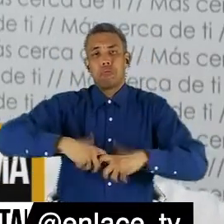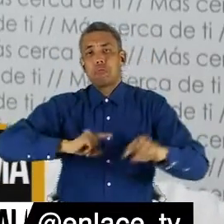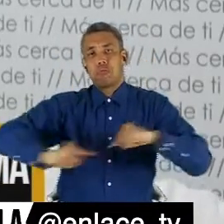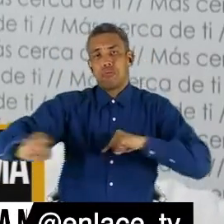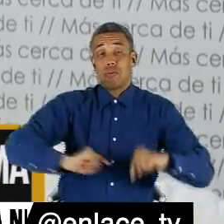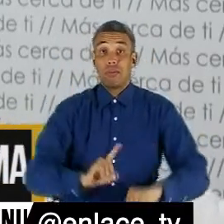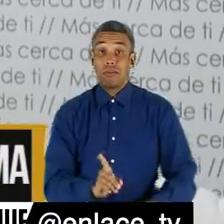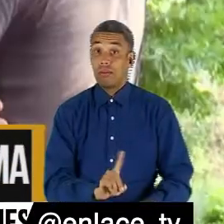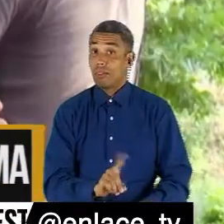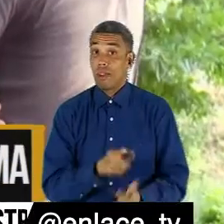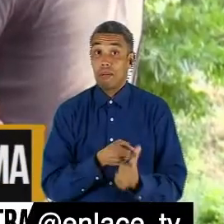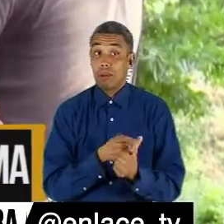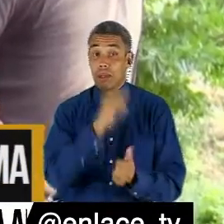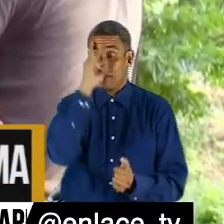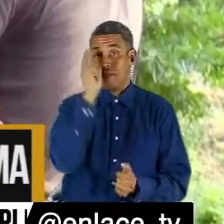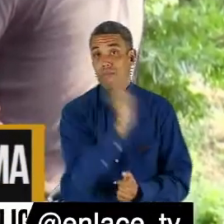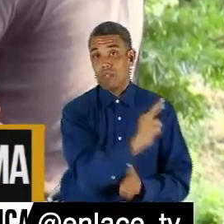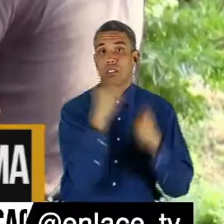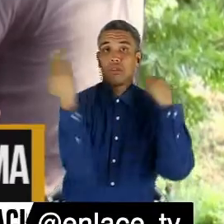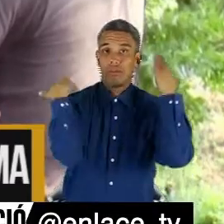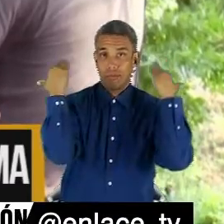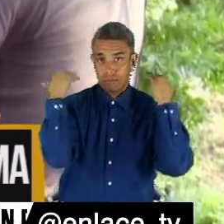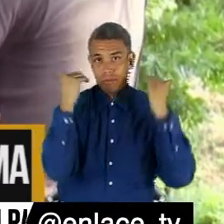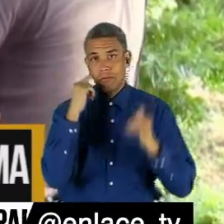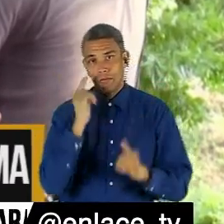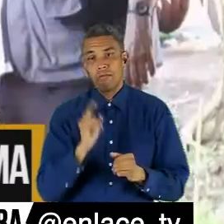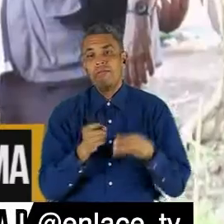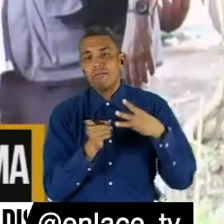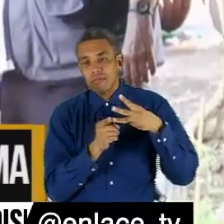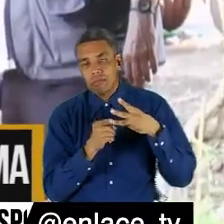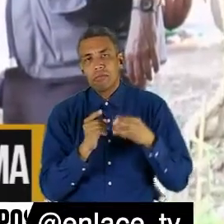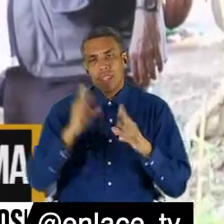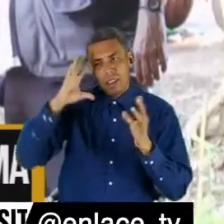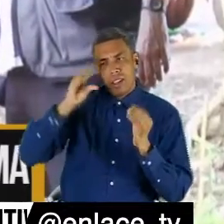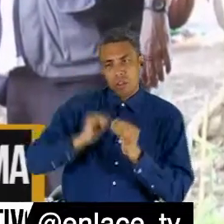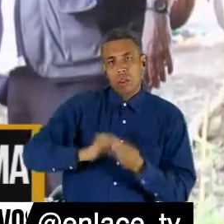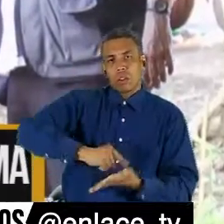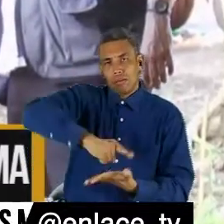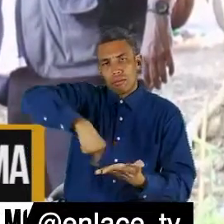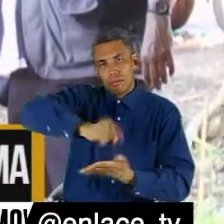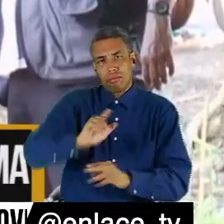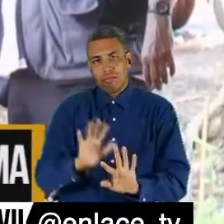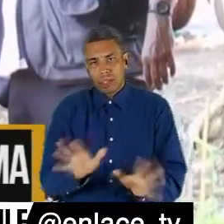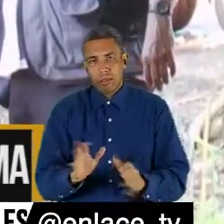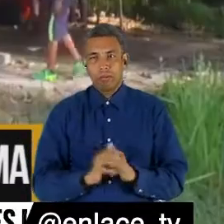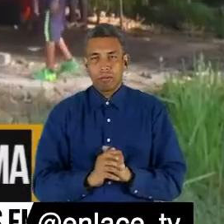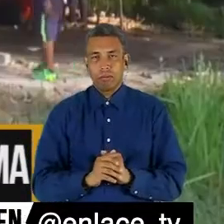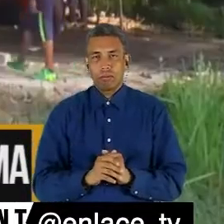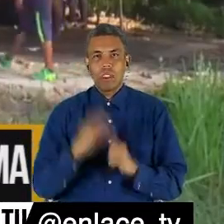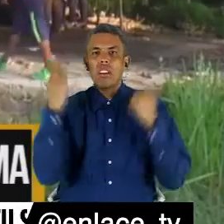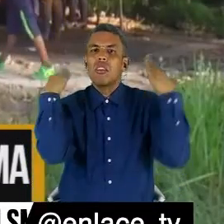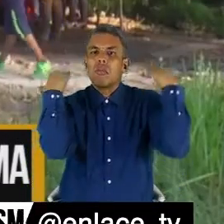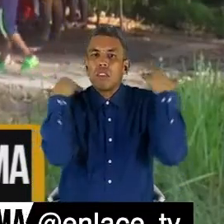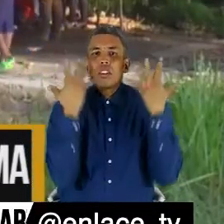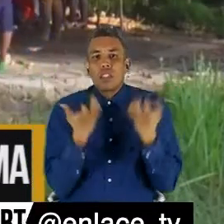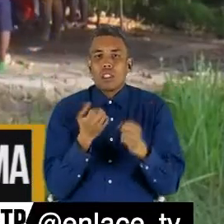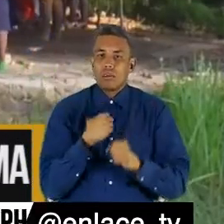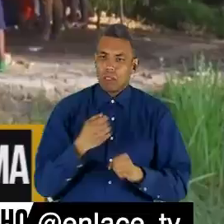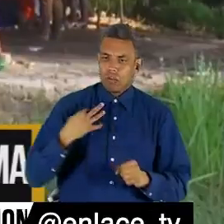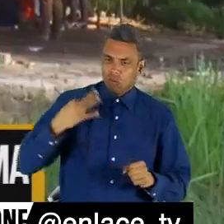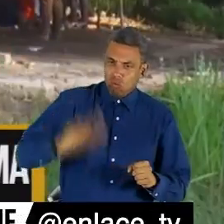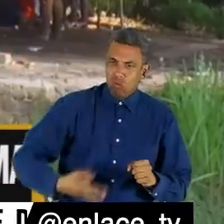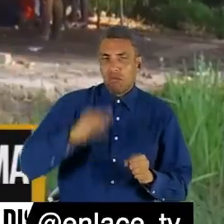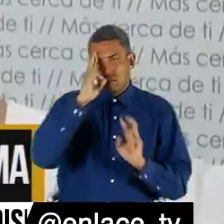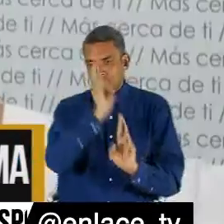venga solamente a saquearlo. Campesinado dejó claro como experiencia de esta jornada de paro que luchan por la dignificación de su trabajo y el respeto de